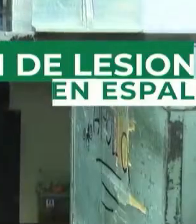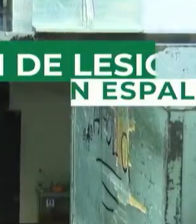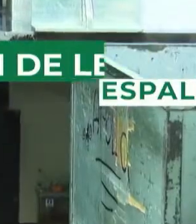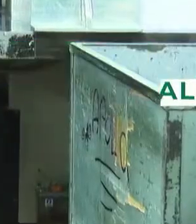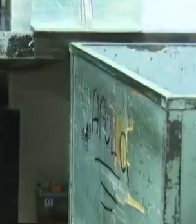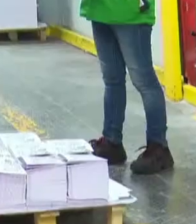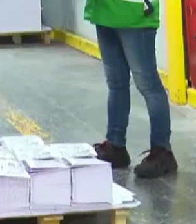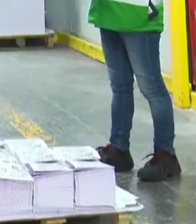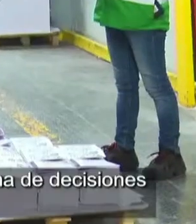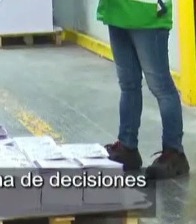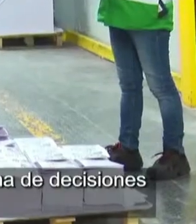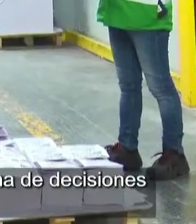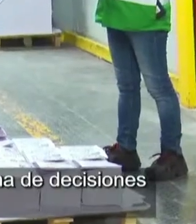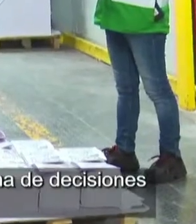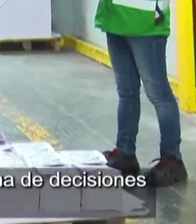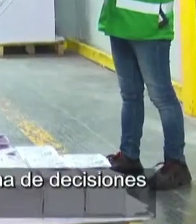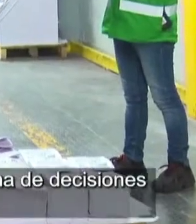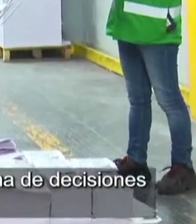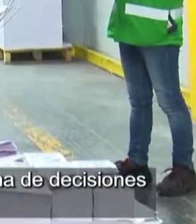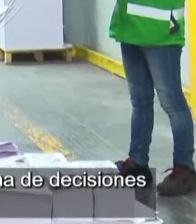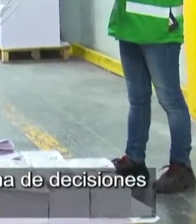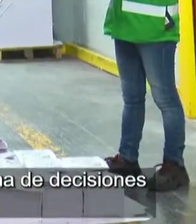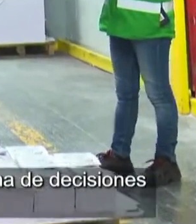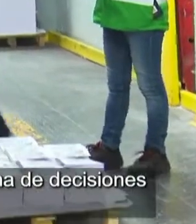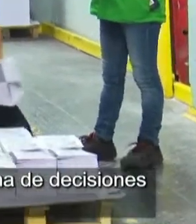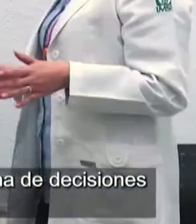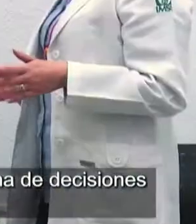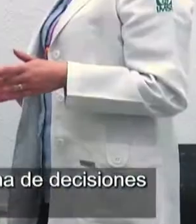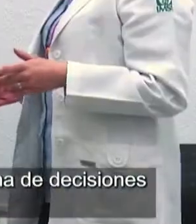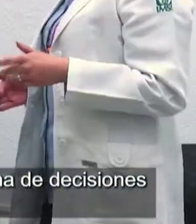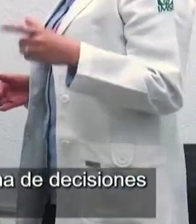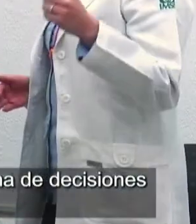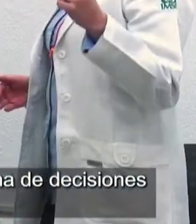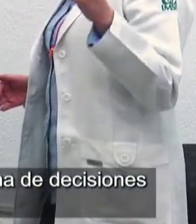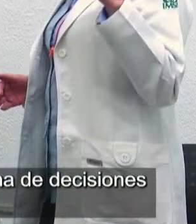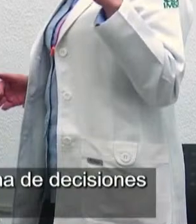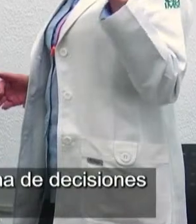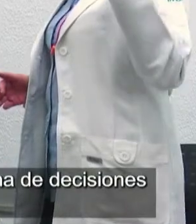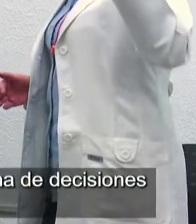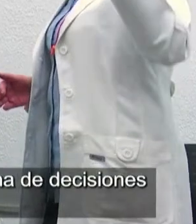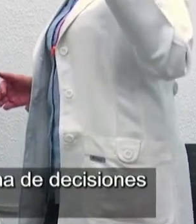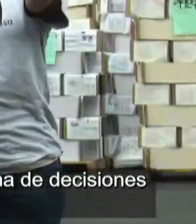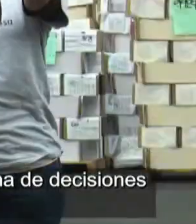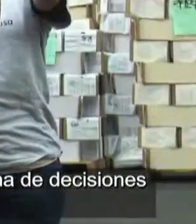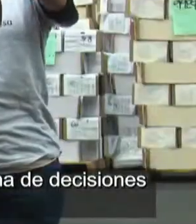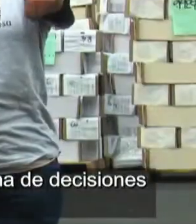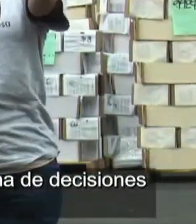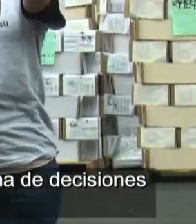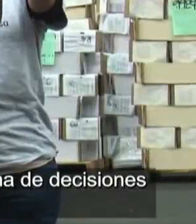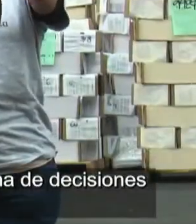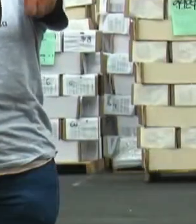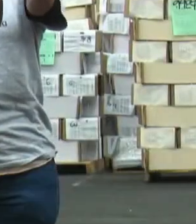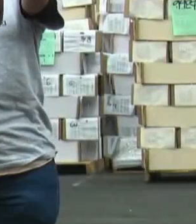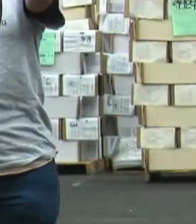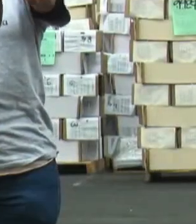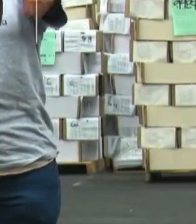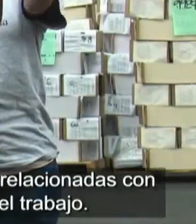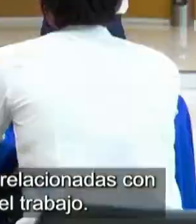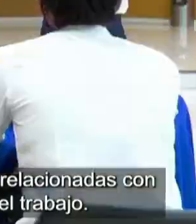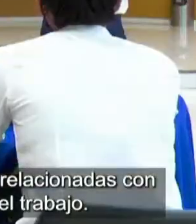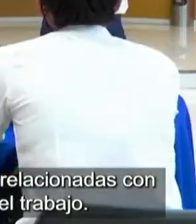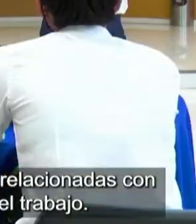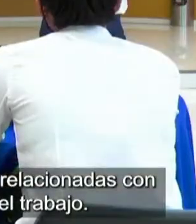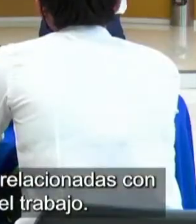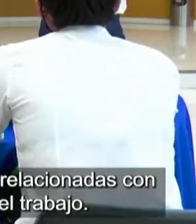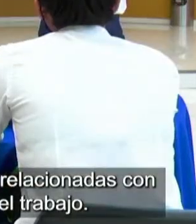ergonómicos. 3. Fortalecer la vigilancia de la salud y toma de decisiones saludables en el trabajo.